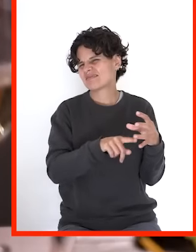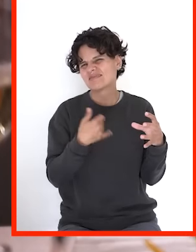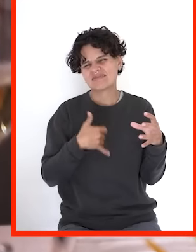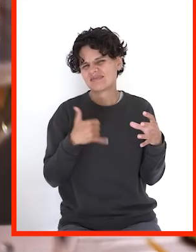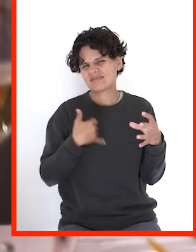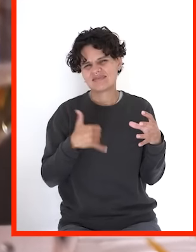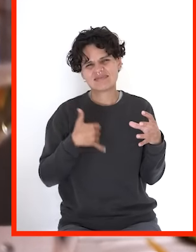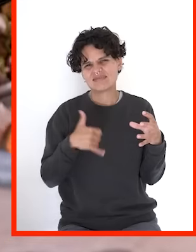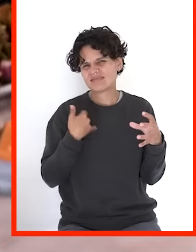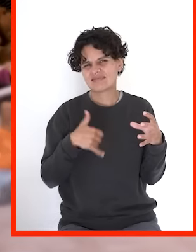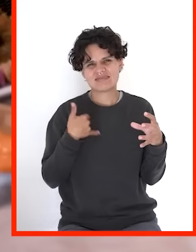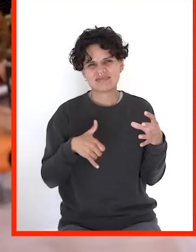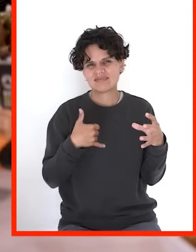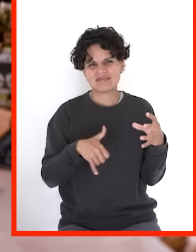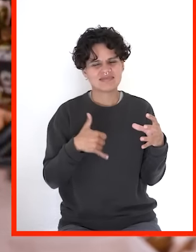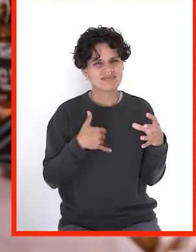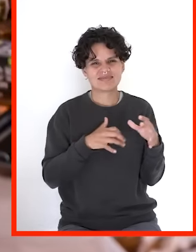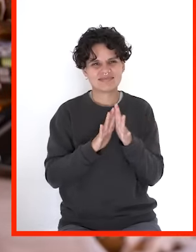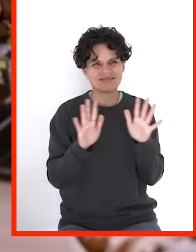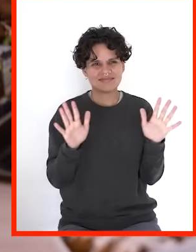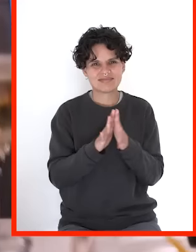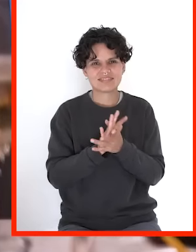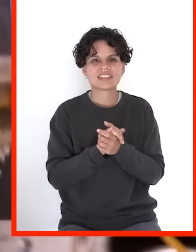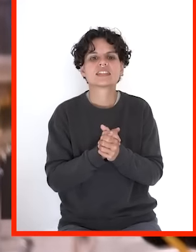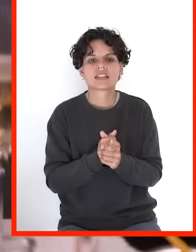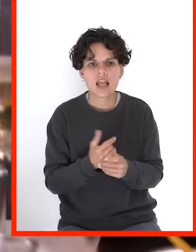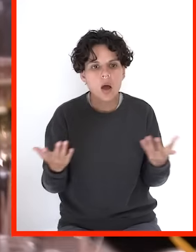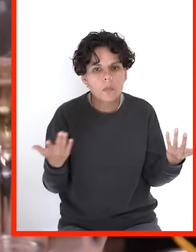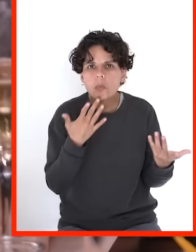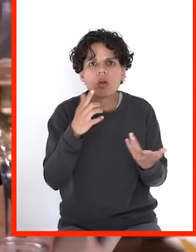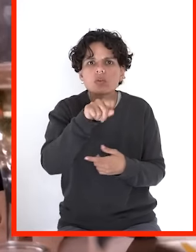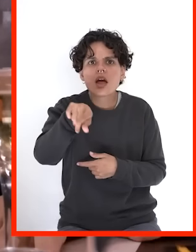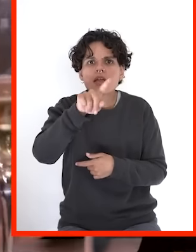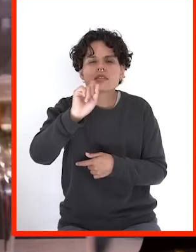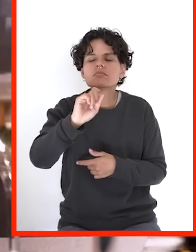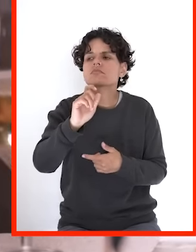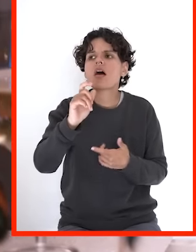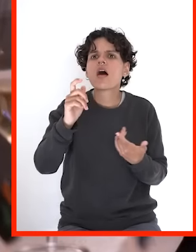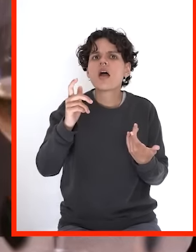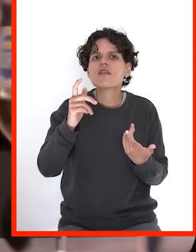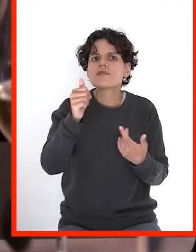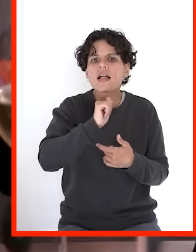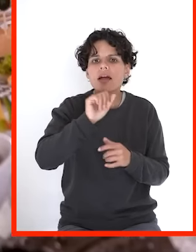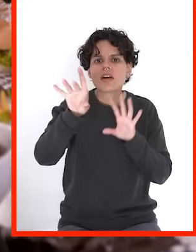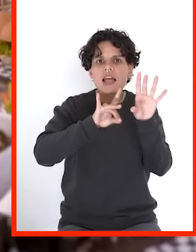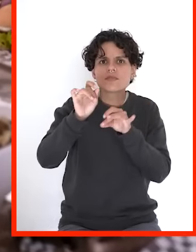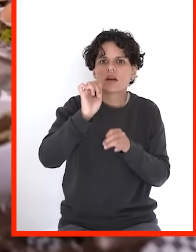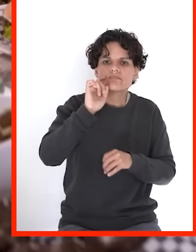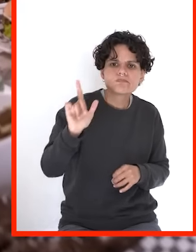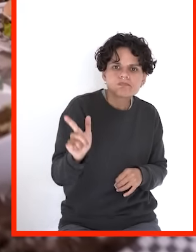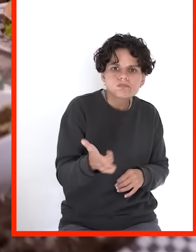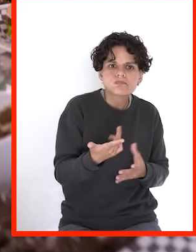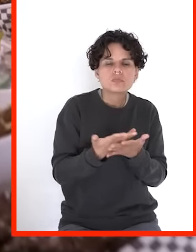Pepino. Y ahí tú, papá. Pa, pa. Te pepino, repite pepino, tanto pepino, que le tiráis un remix. Pepino, ¿por qué se demoran tanto en este programa, weón? Porque no nos habían